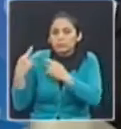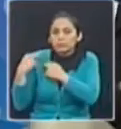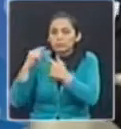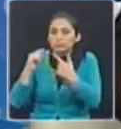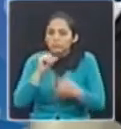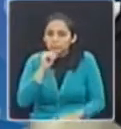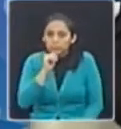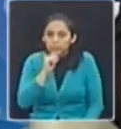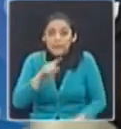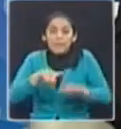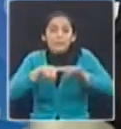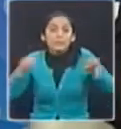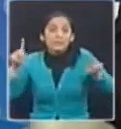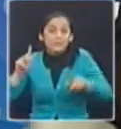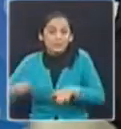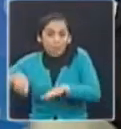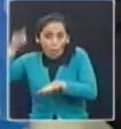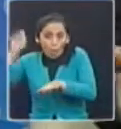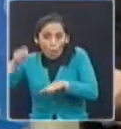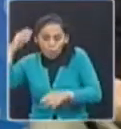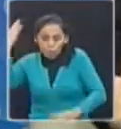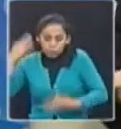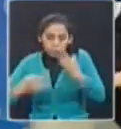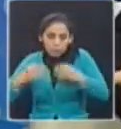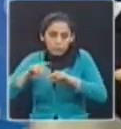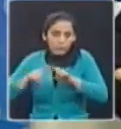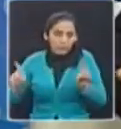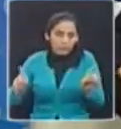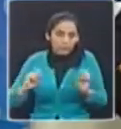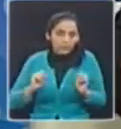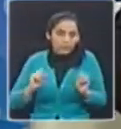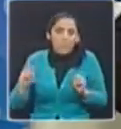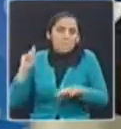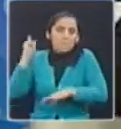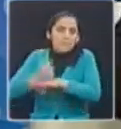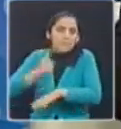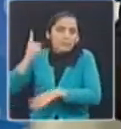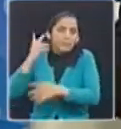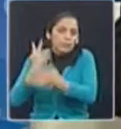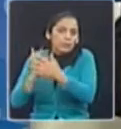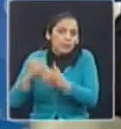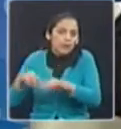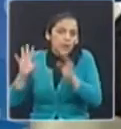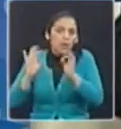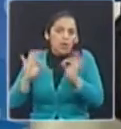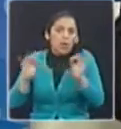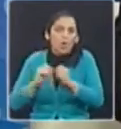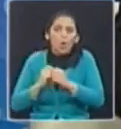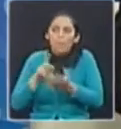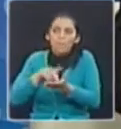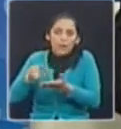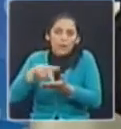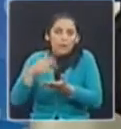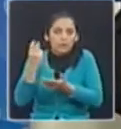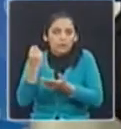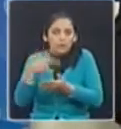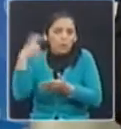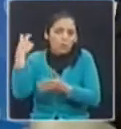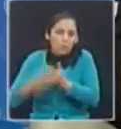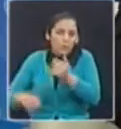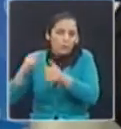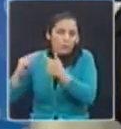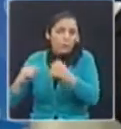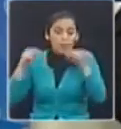en un juicio civil, penal o administrativo, que pueden terminar con la condena de pago de daños y perjuicios o que pueden terminar con la prisión